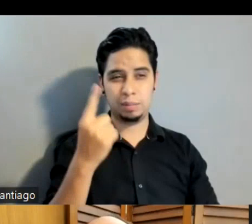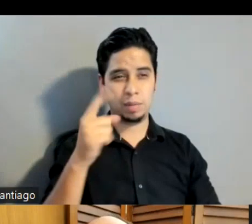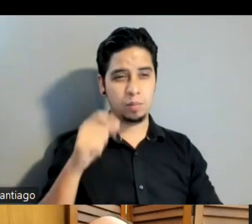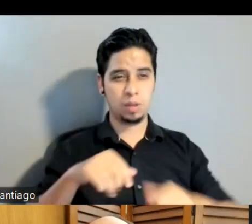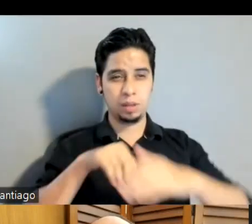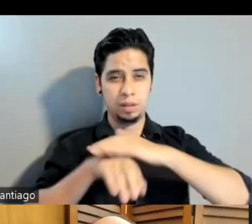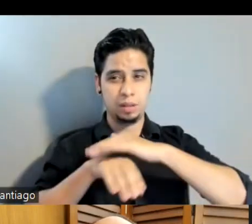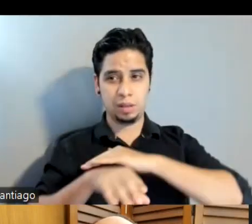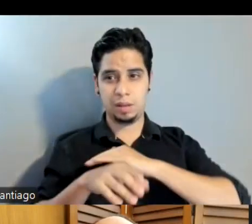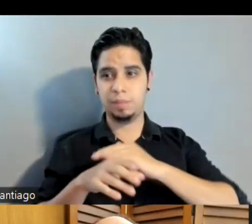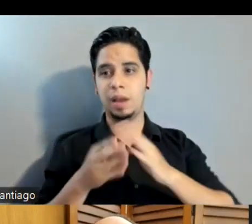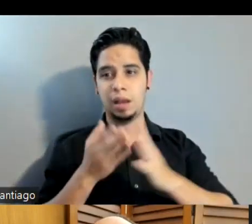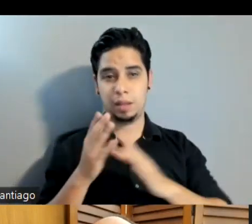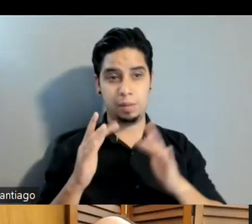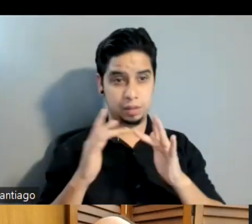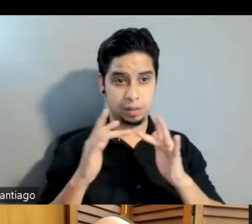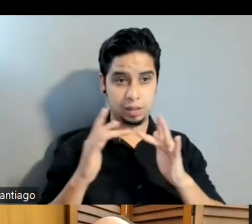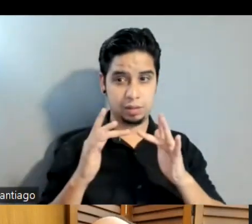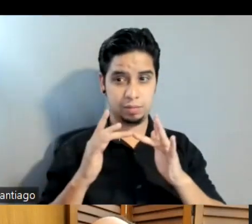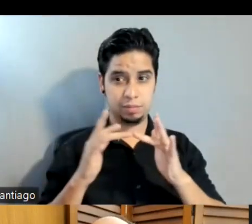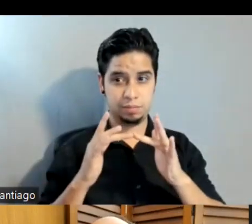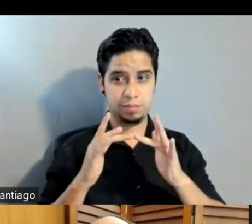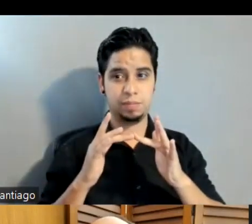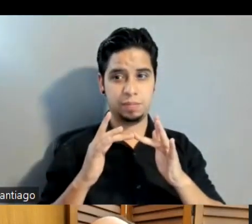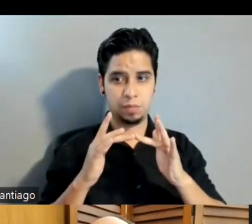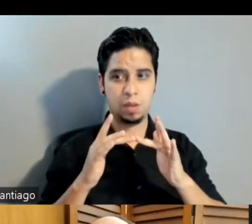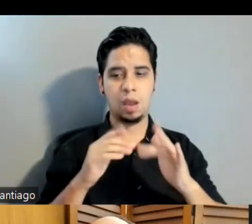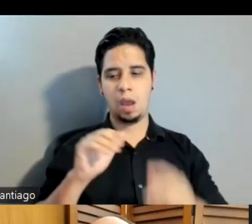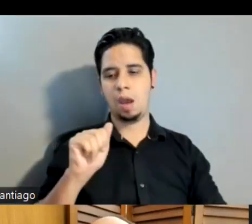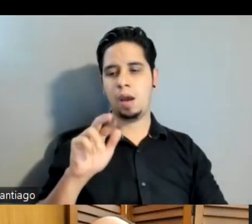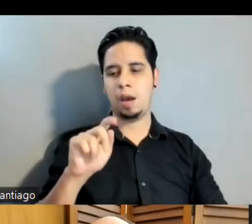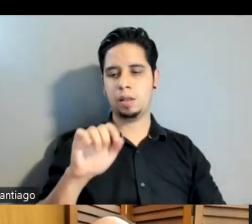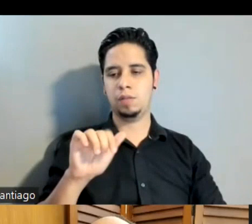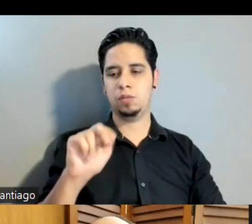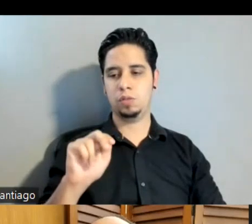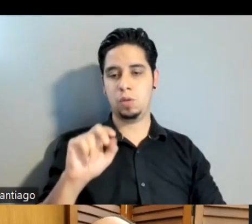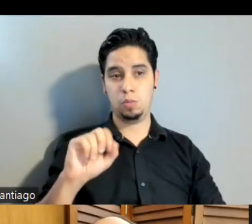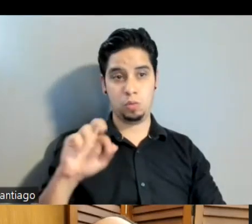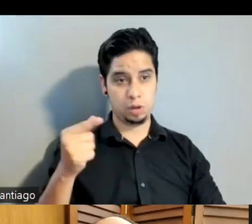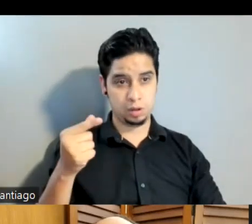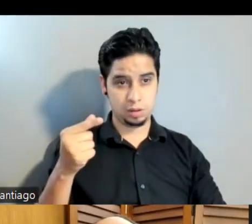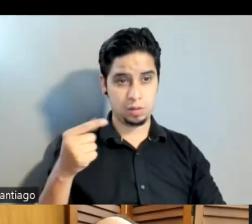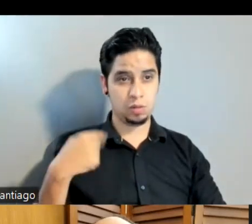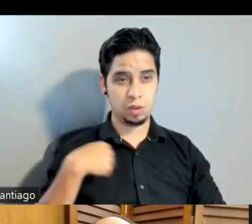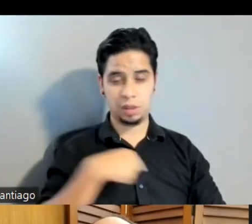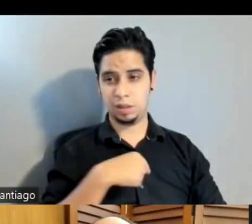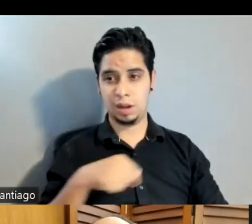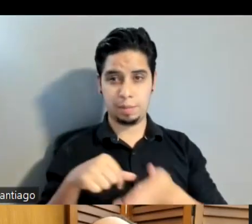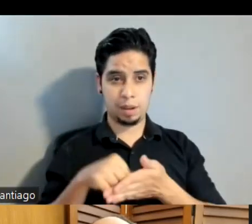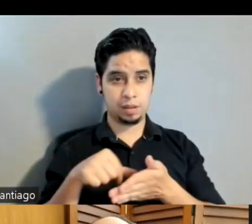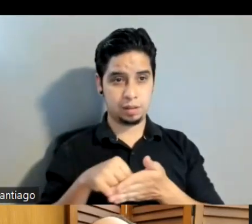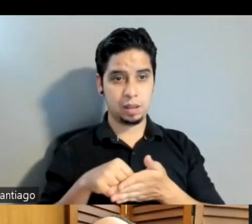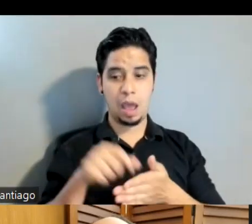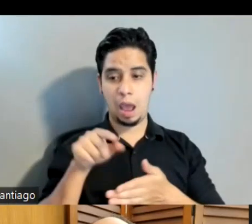a través de todas nuestras plataformas cibernéticas, siendo artefusión.org nuestro portal principal, en